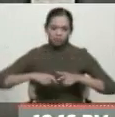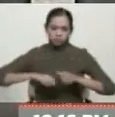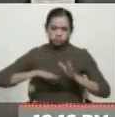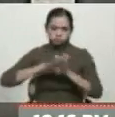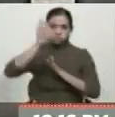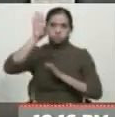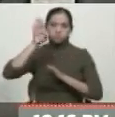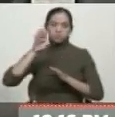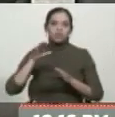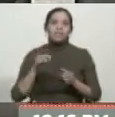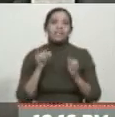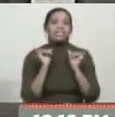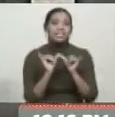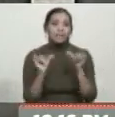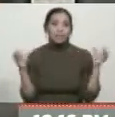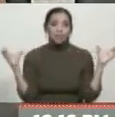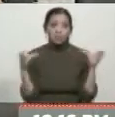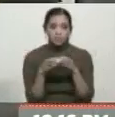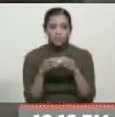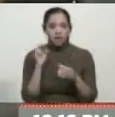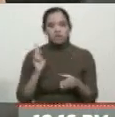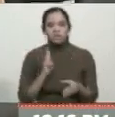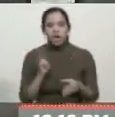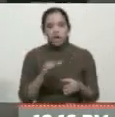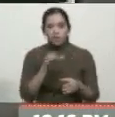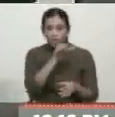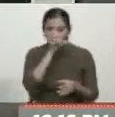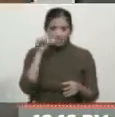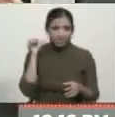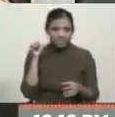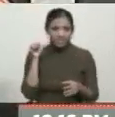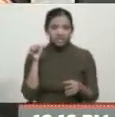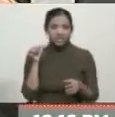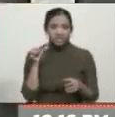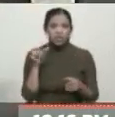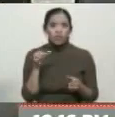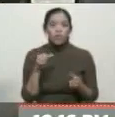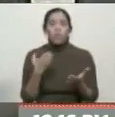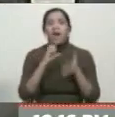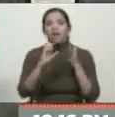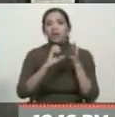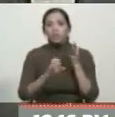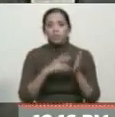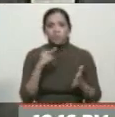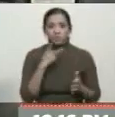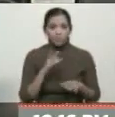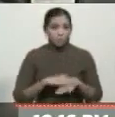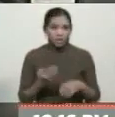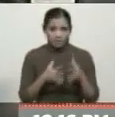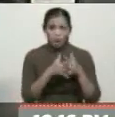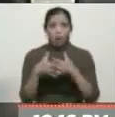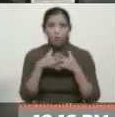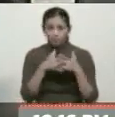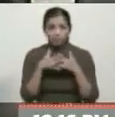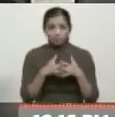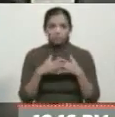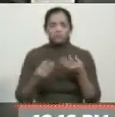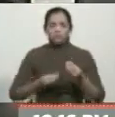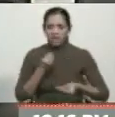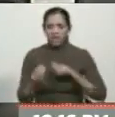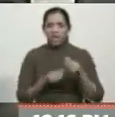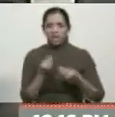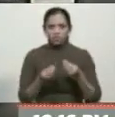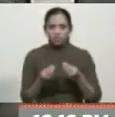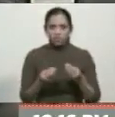sector que ha utilizado la cocaína como una herramienta de la política, porque Estados Unidos lo ha hecho con los Irán Contras o